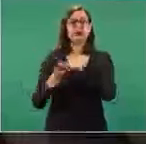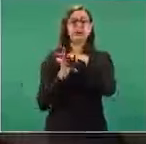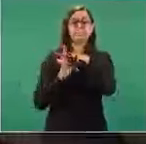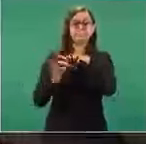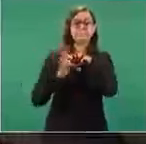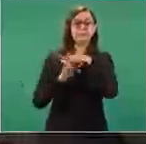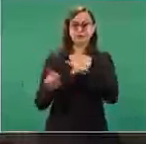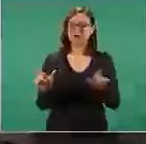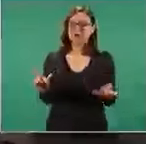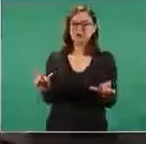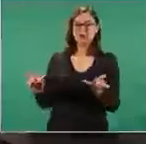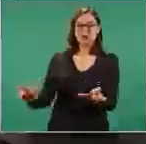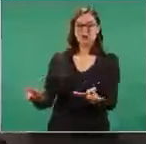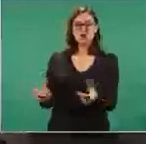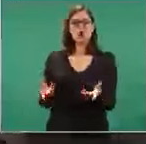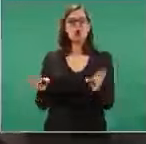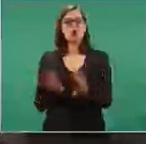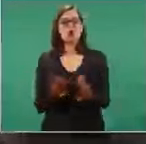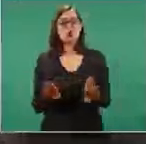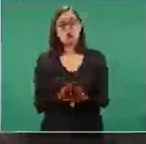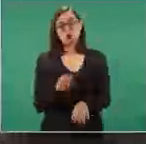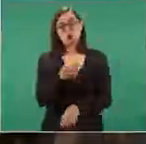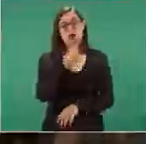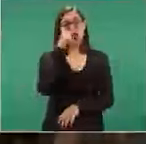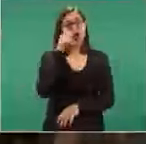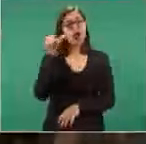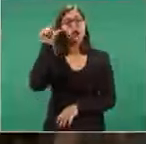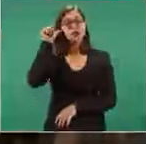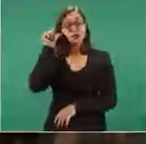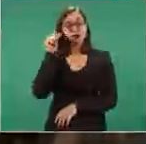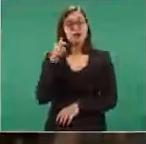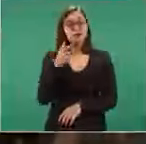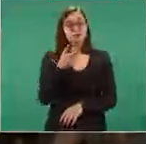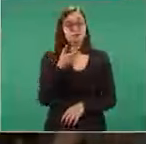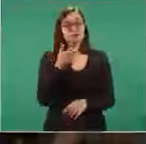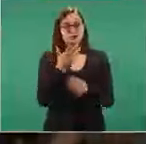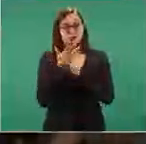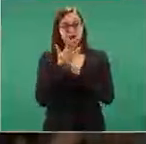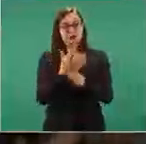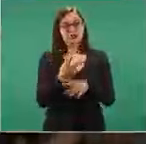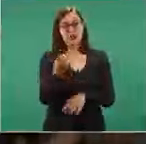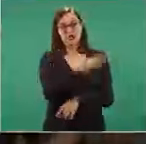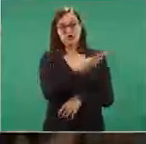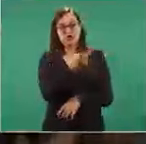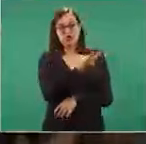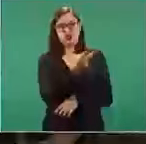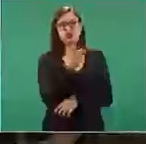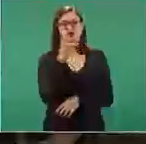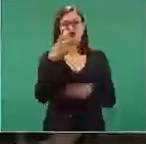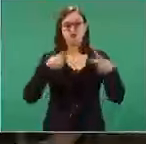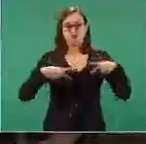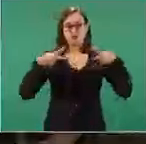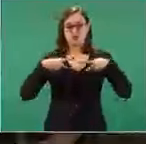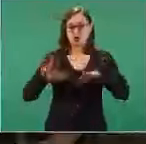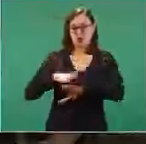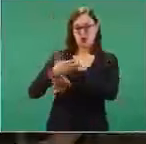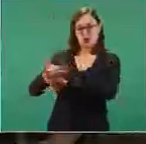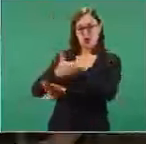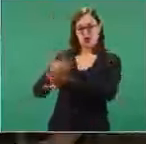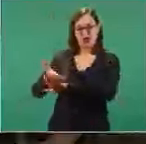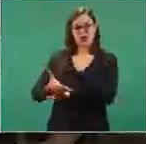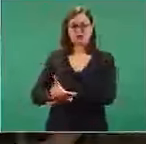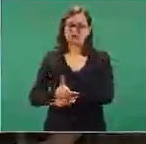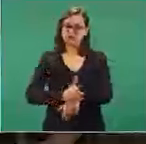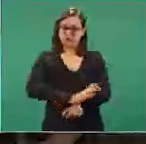la contención. Ayer usted mencionaba en su informe que fueron sancionadas estas 2 agentes del instituto que agredieron a un